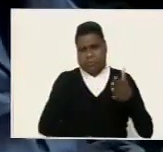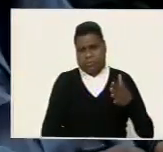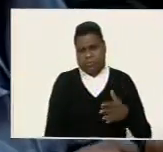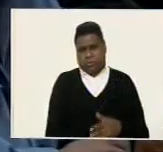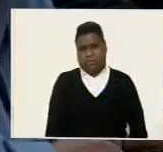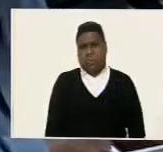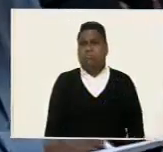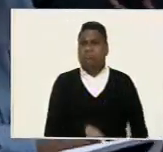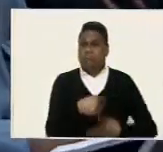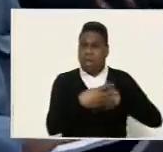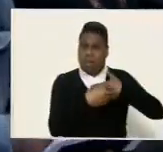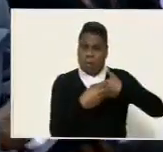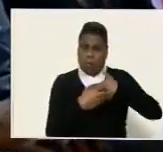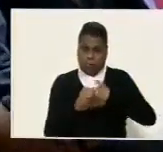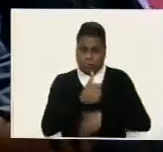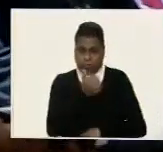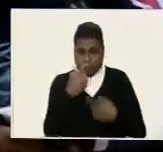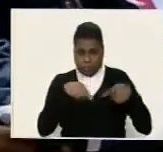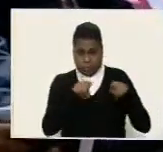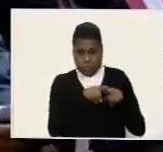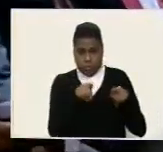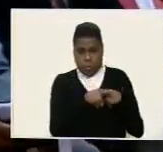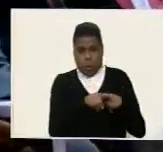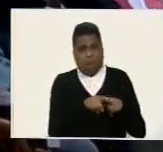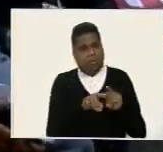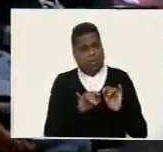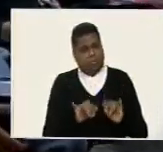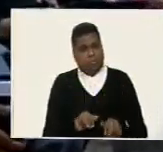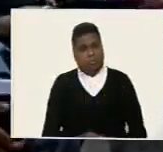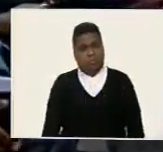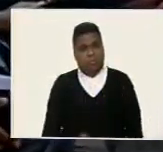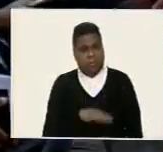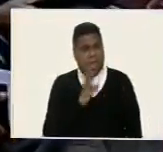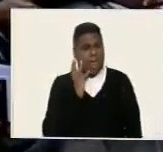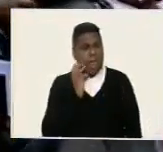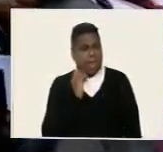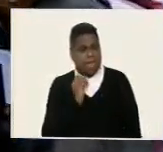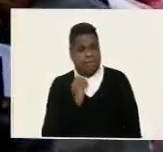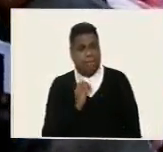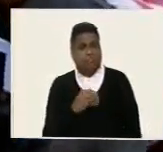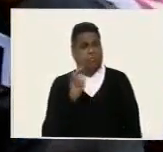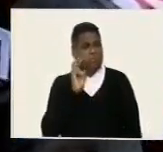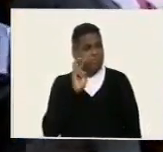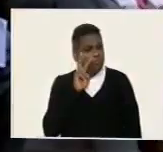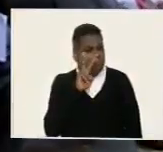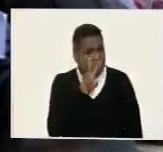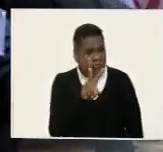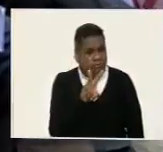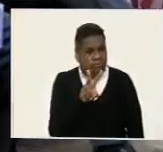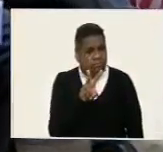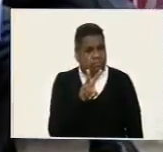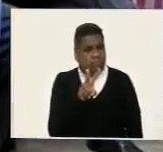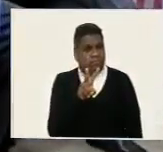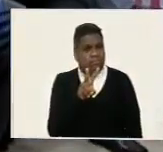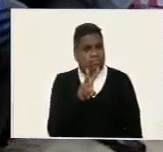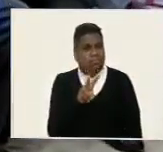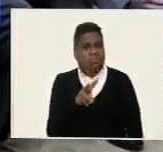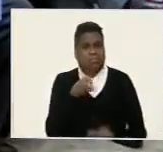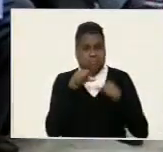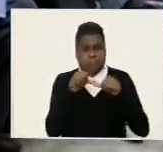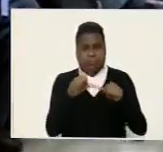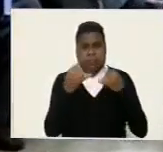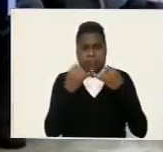Ese ejemplo, esa acción dirigida a conservar la